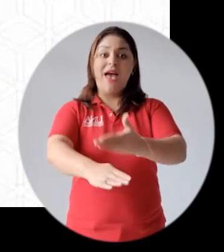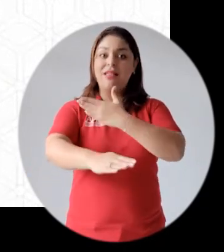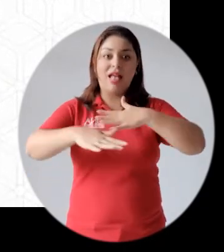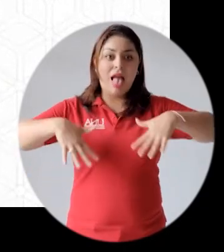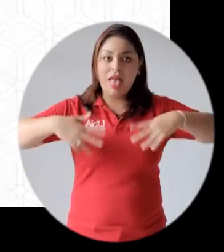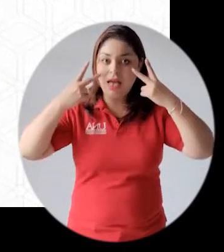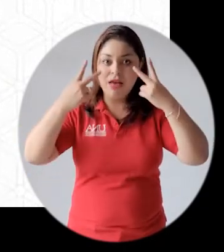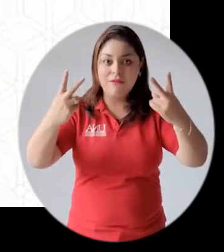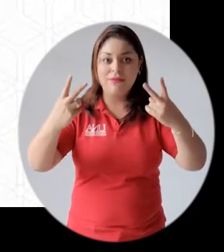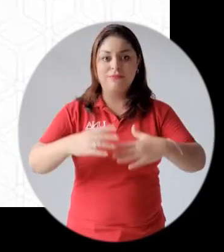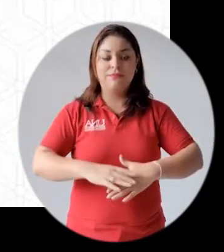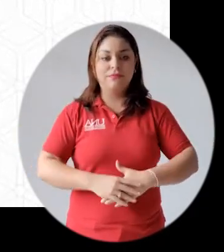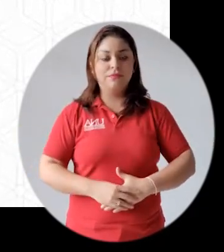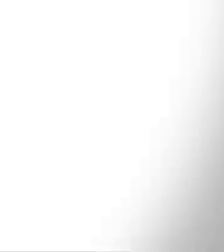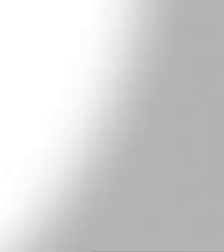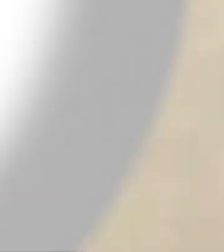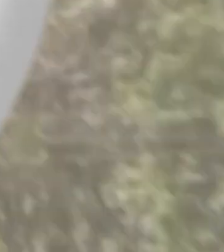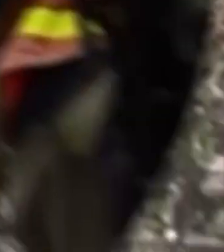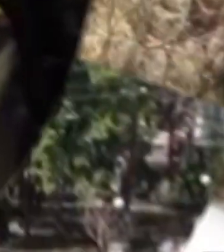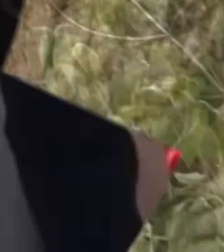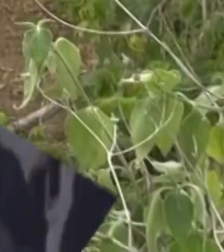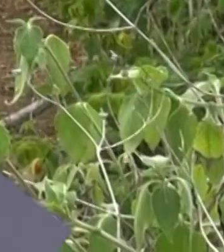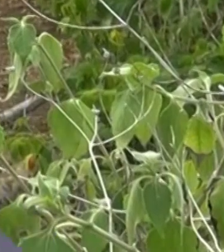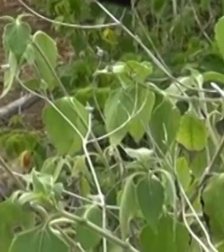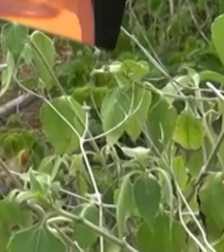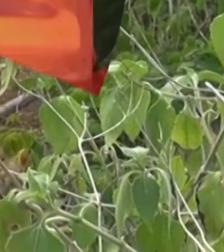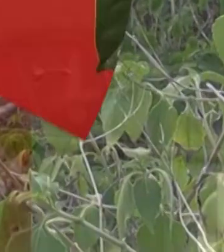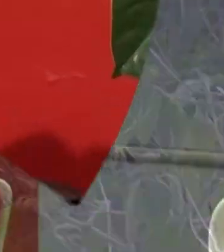siendo invisible hasta este momento.